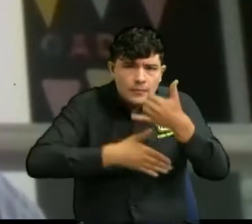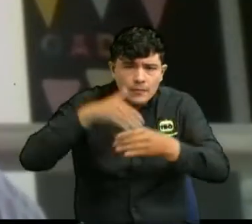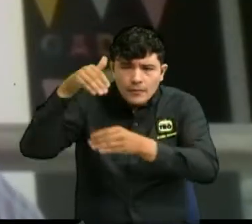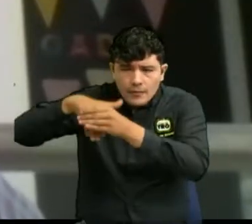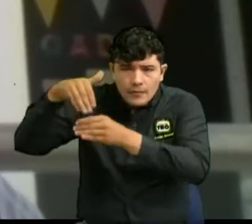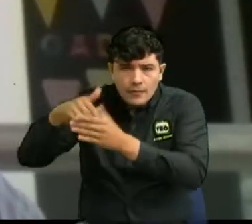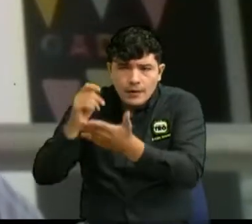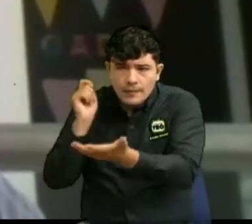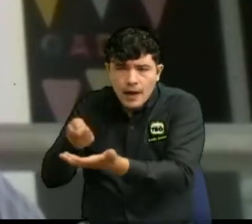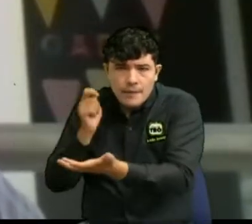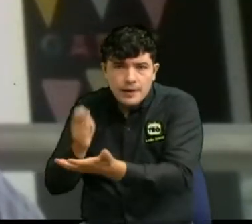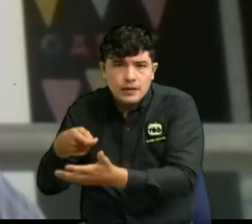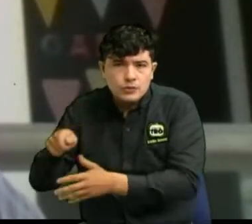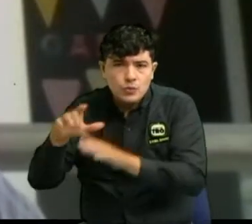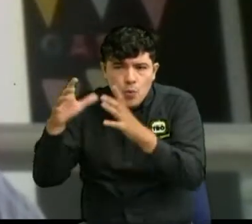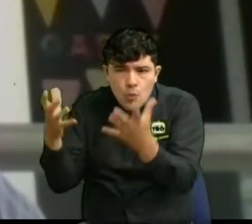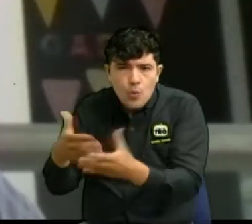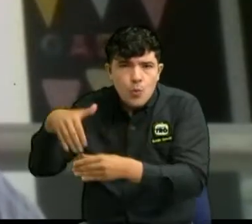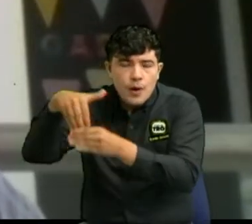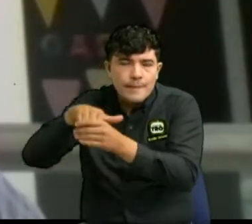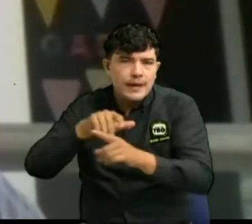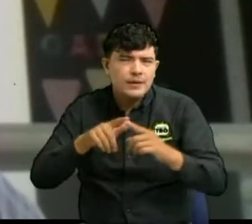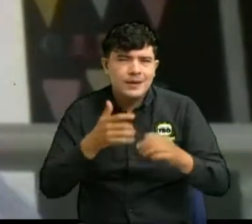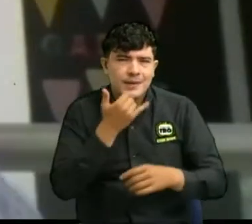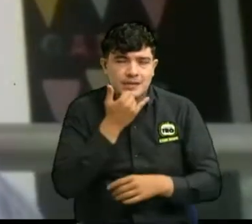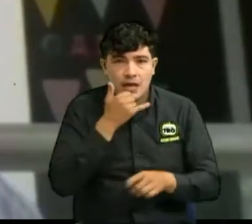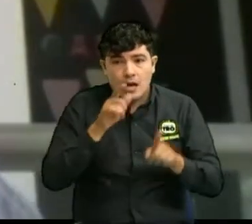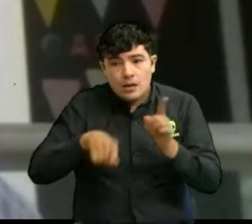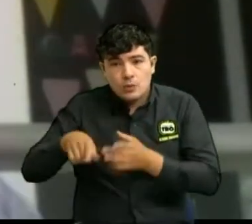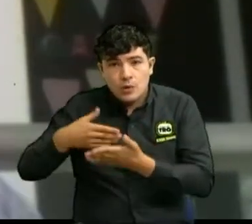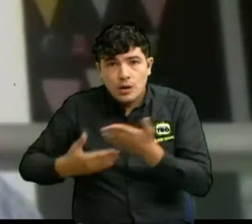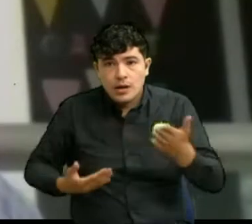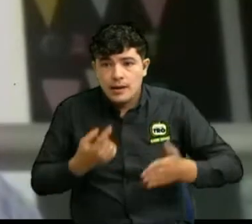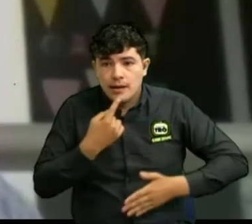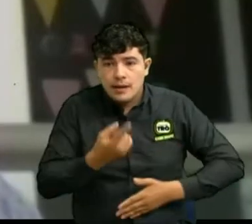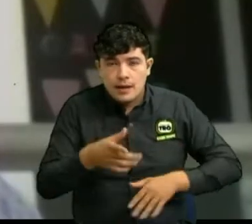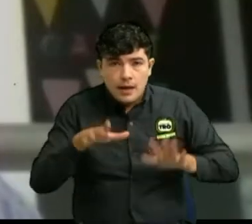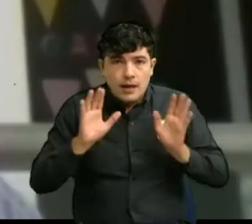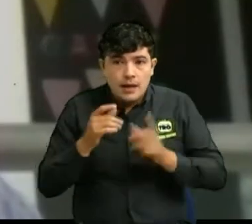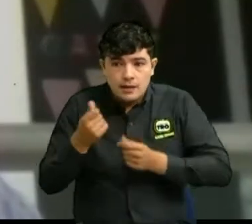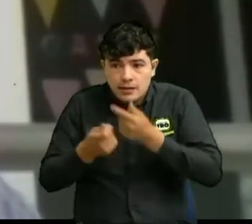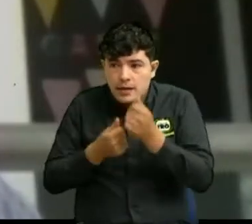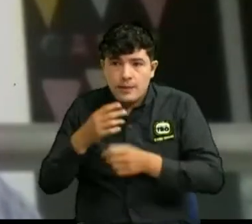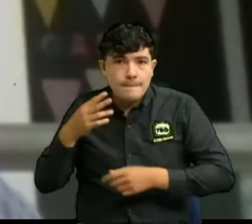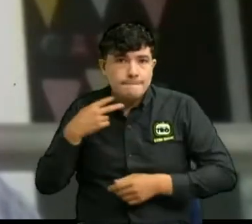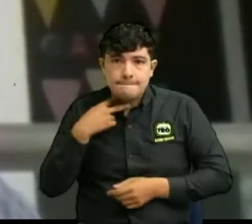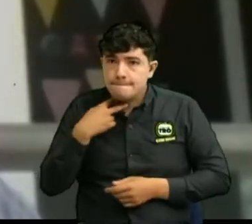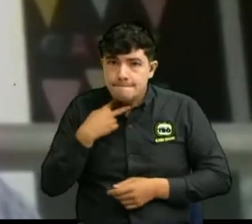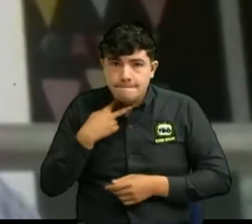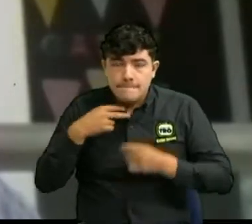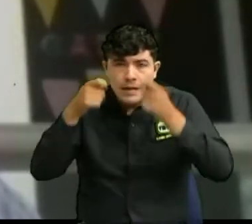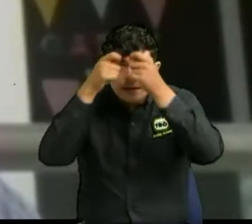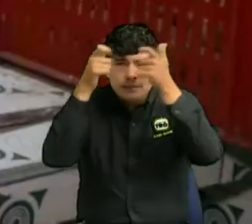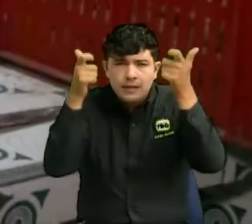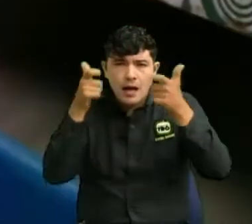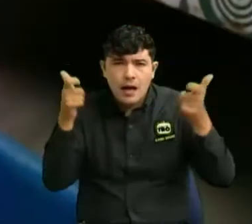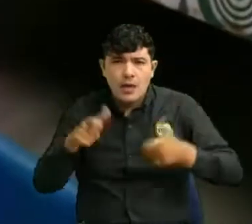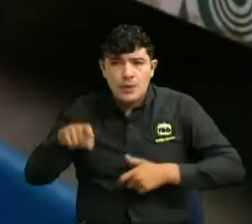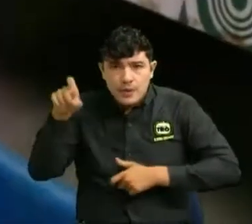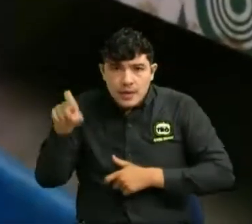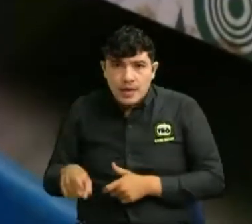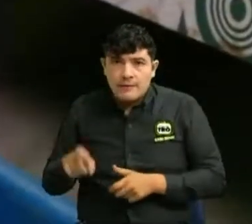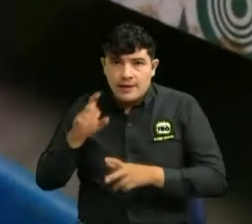las cotizaciones de los trabajadores. Ahora, lo que sucede es que algunos argumentan que como el dinero no es suficiente y el Estado tiene que